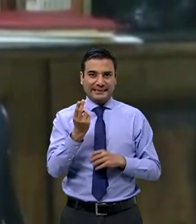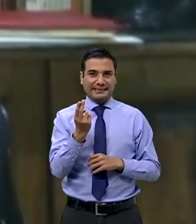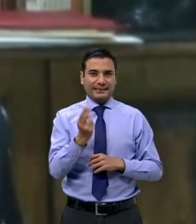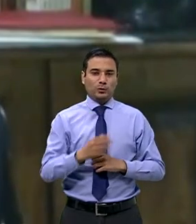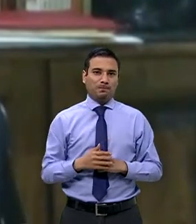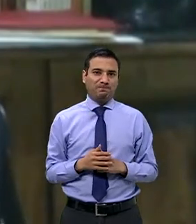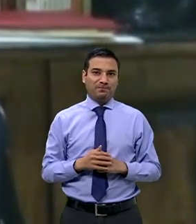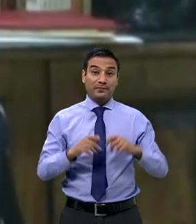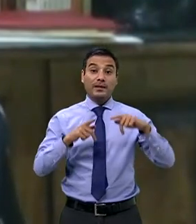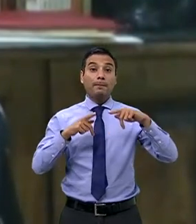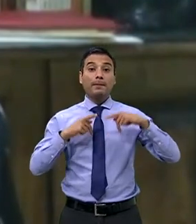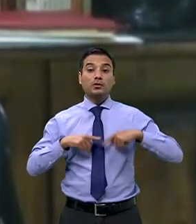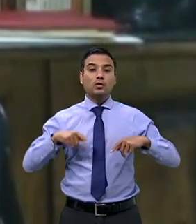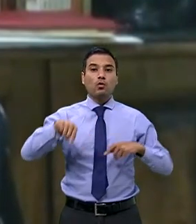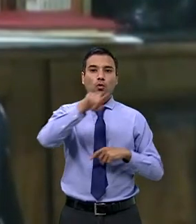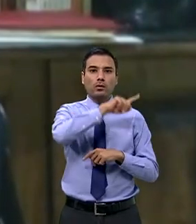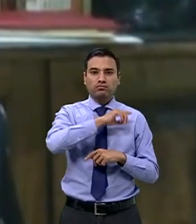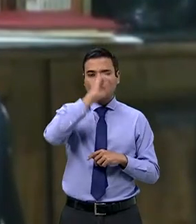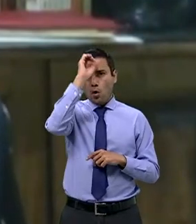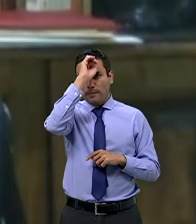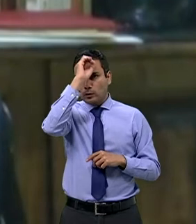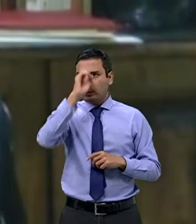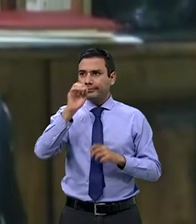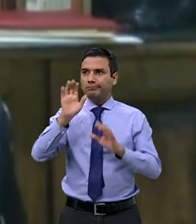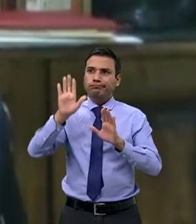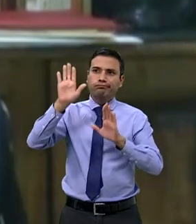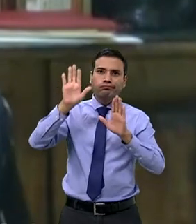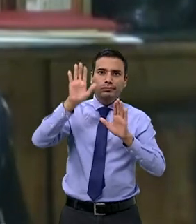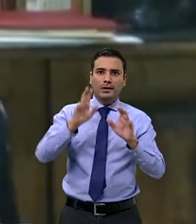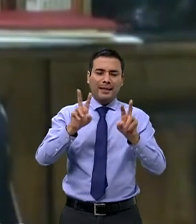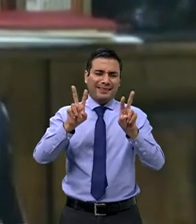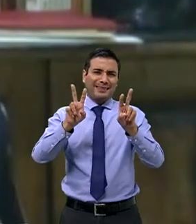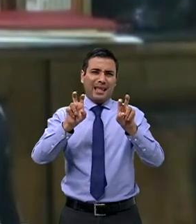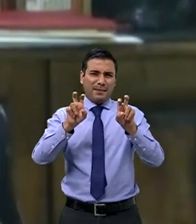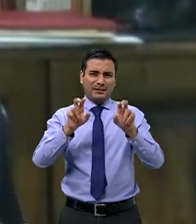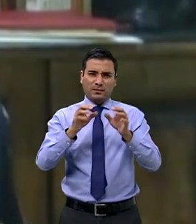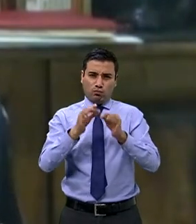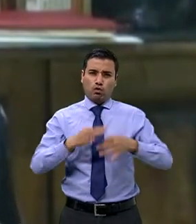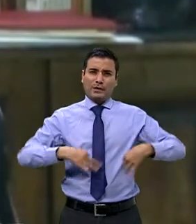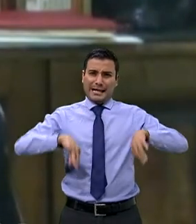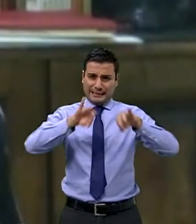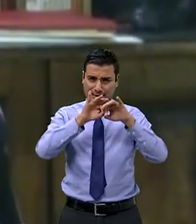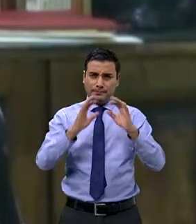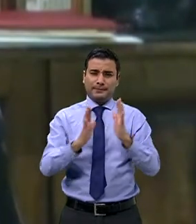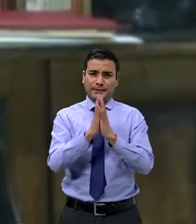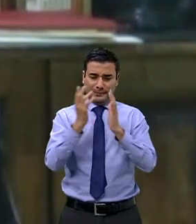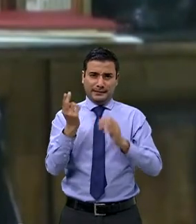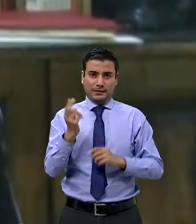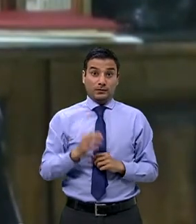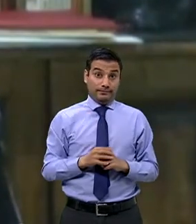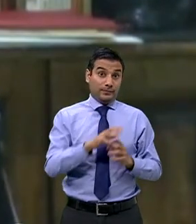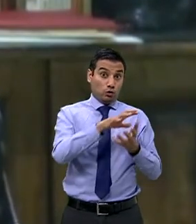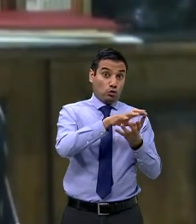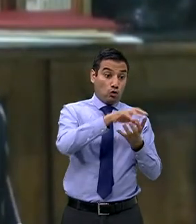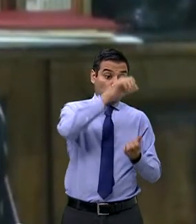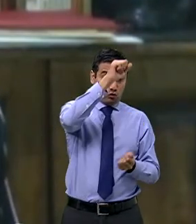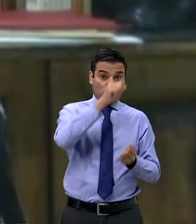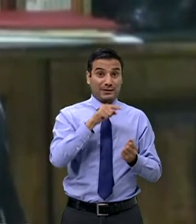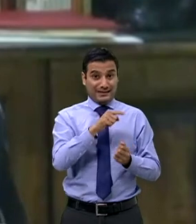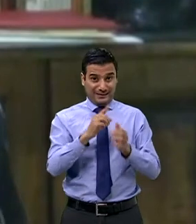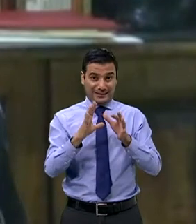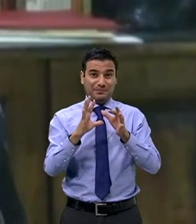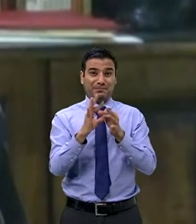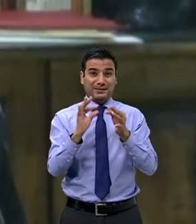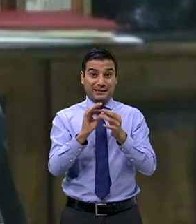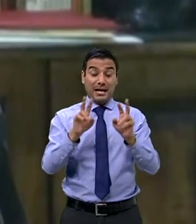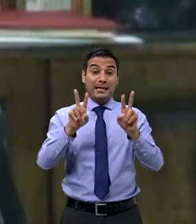mediante otros mecanismos en los temas trascendentes y eso dice la constitución trascendentes y de interés nacional